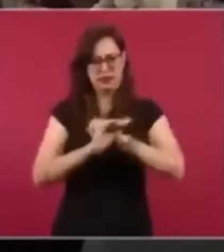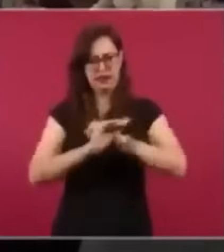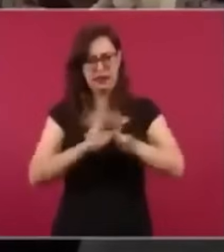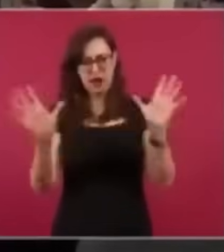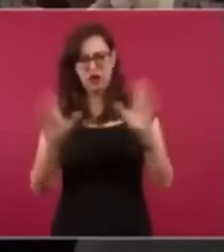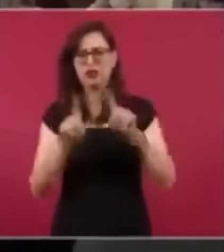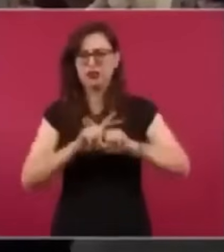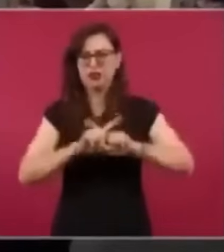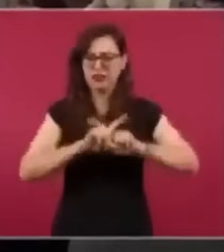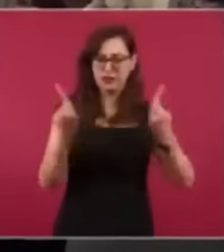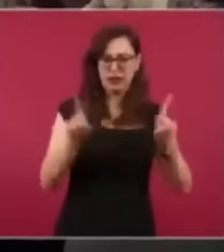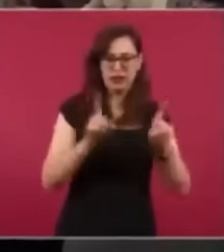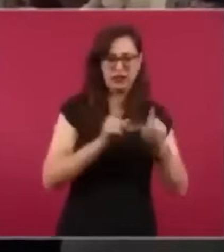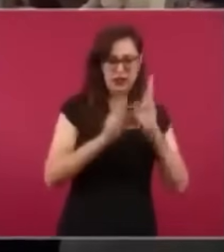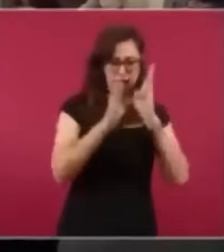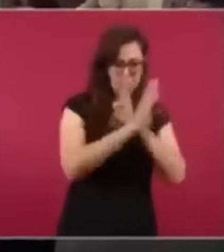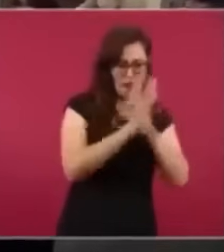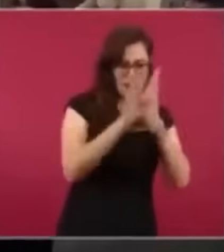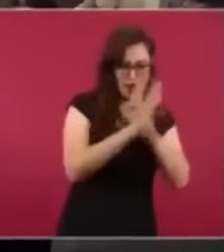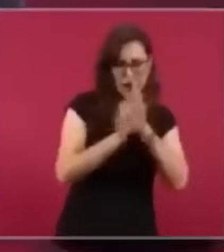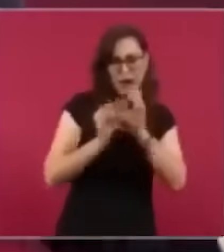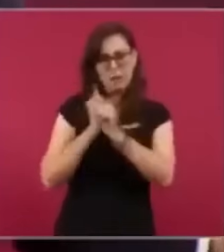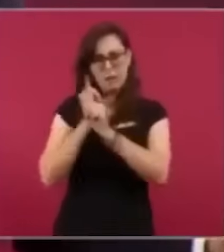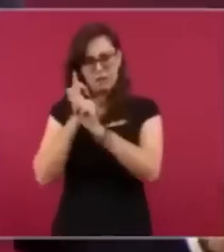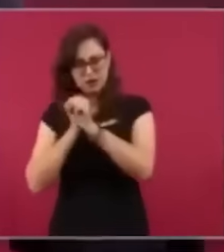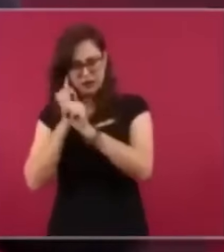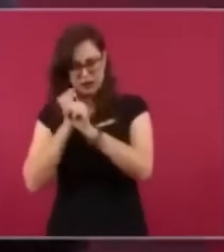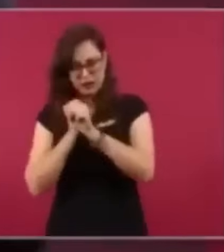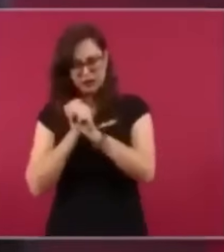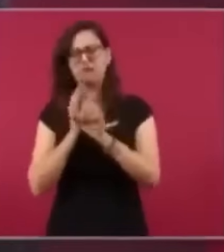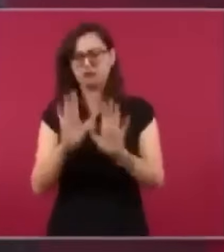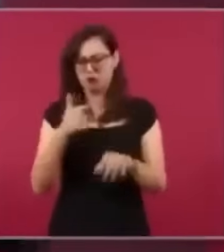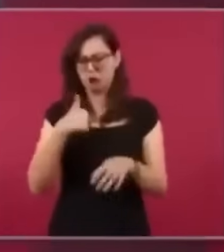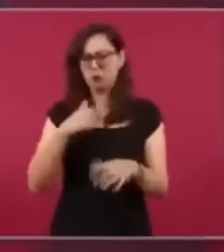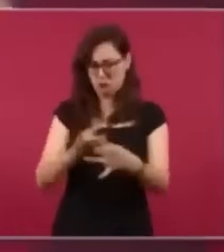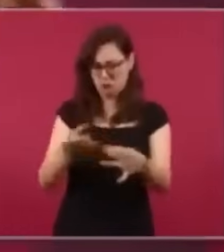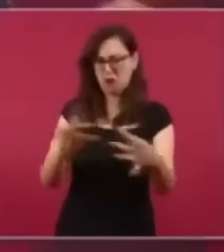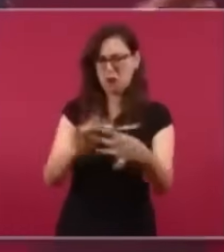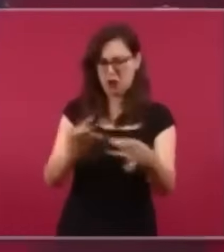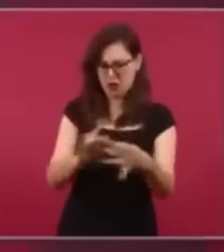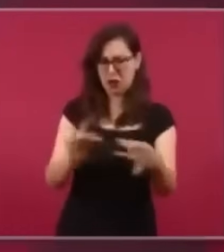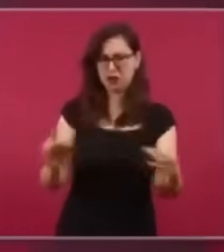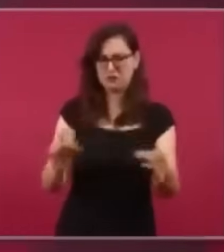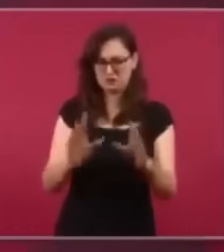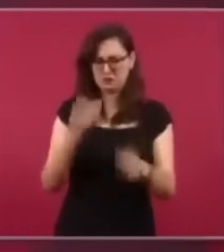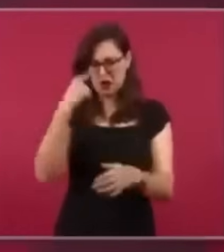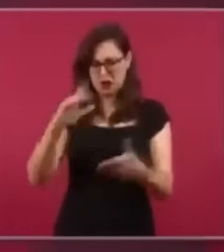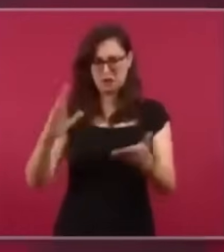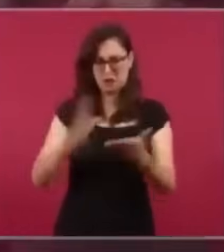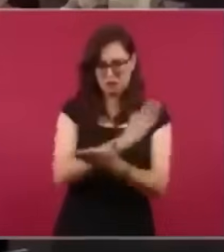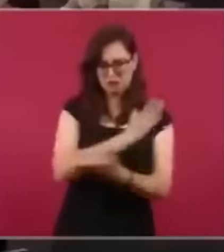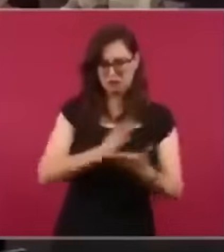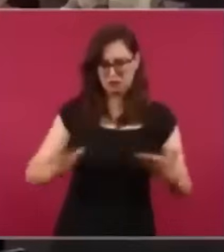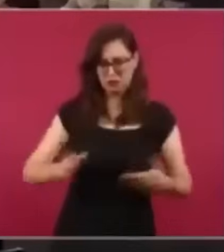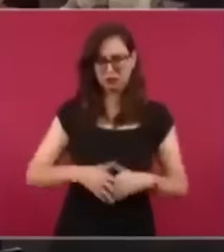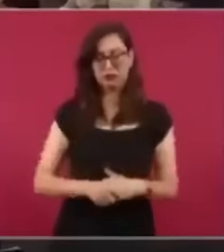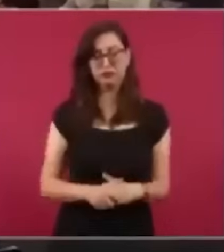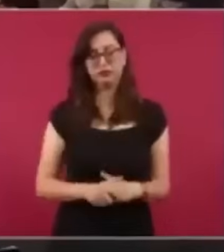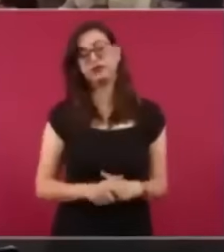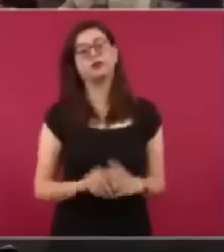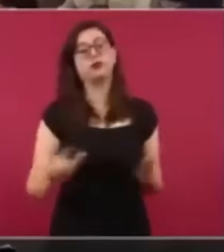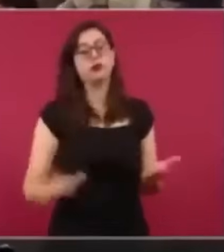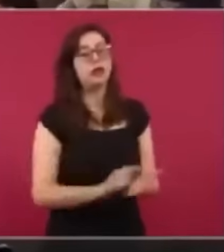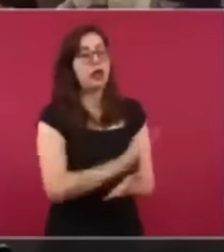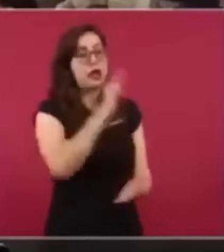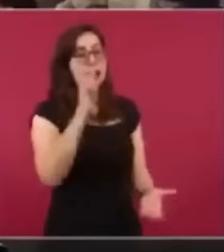Y te voy a decir también, como quieres, qué es inteligencia, o sea, para diferenciar. ¿La base legal no